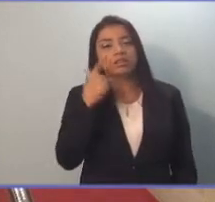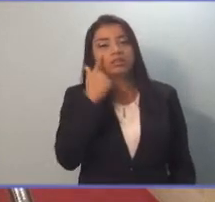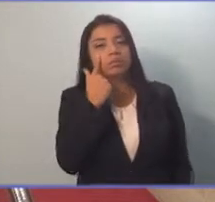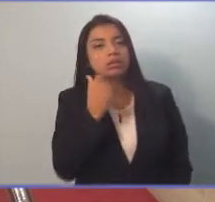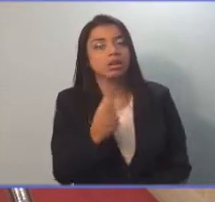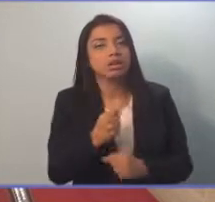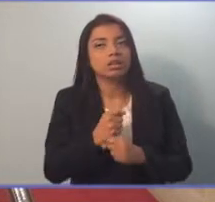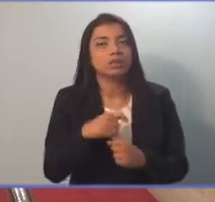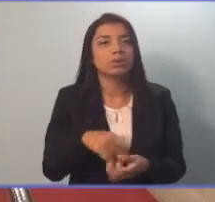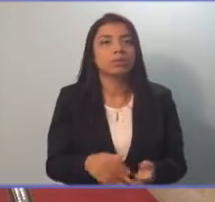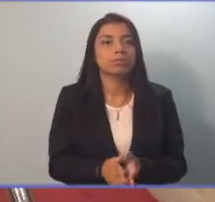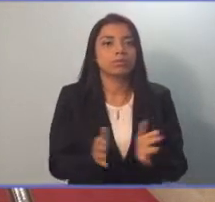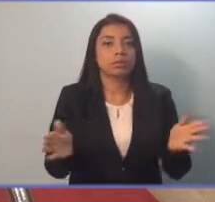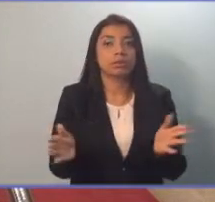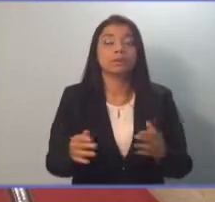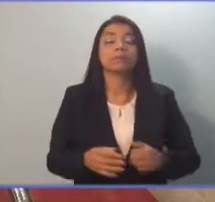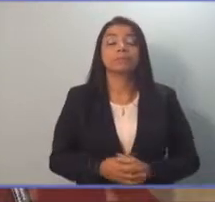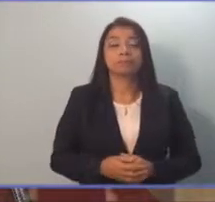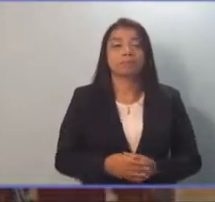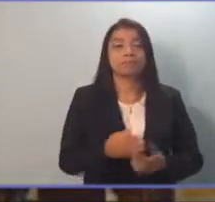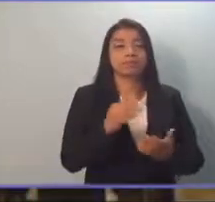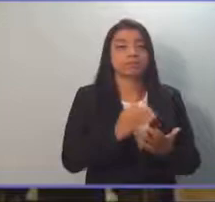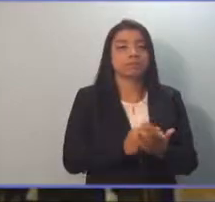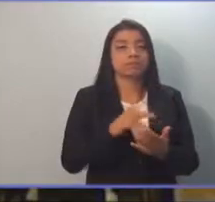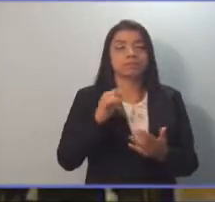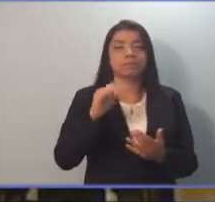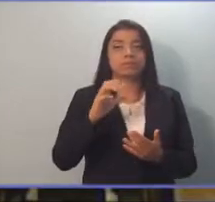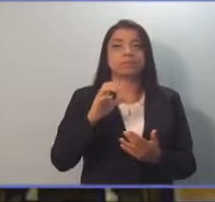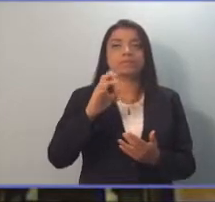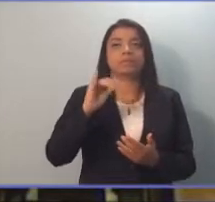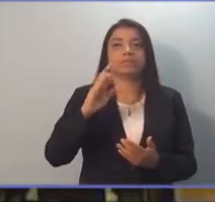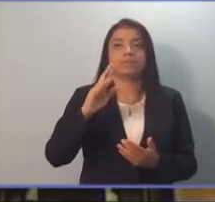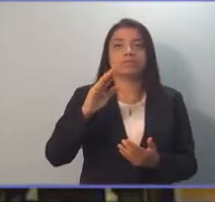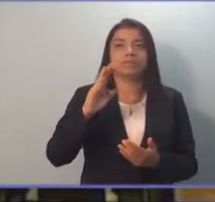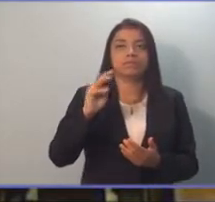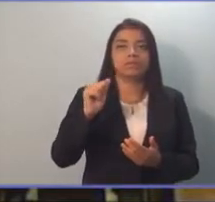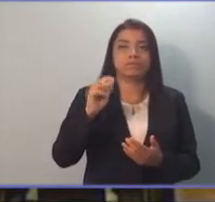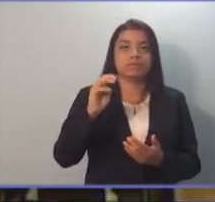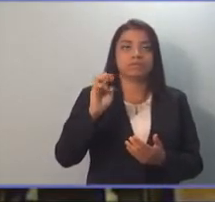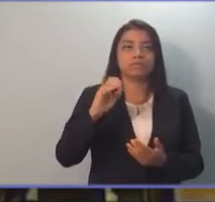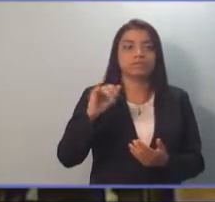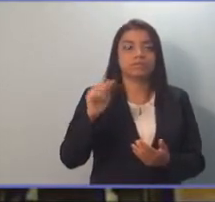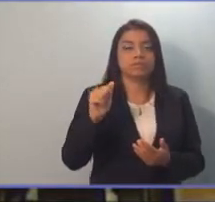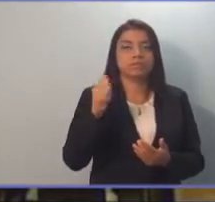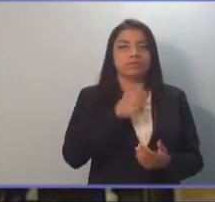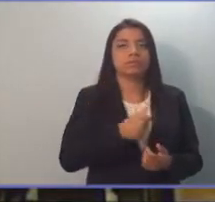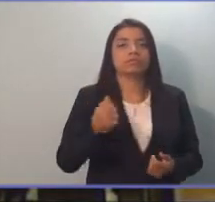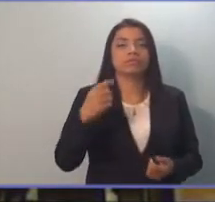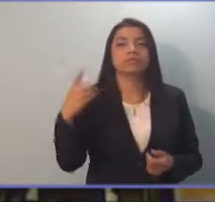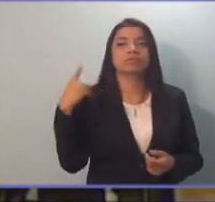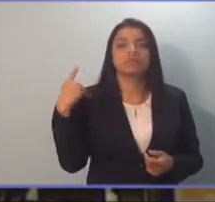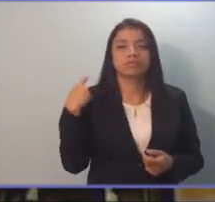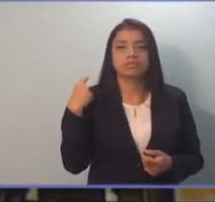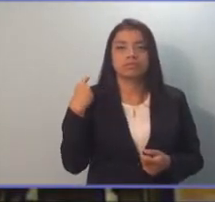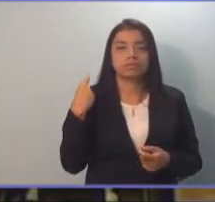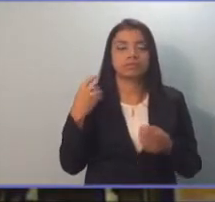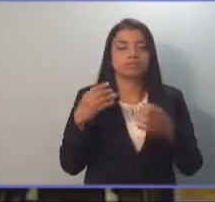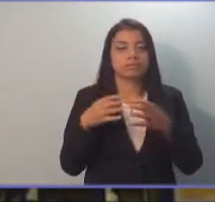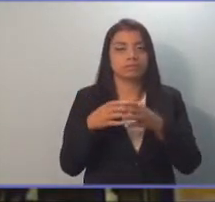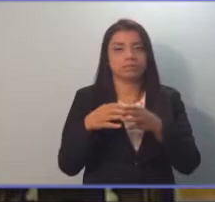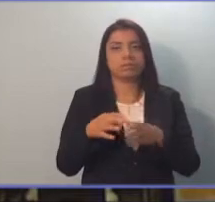Seguridad Pública, y la licenciada Irma Mejía, directora de Centros